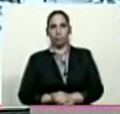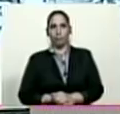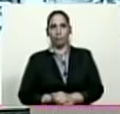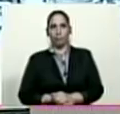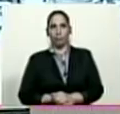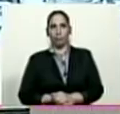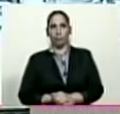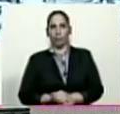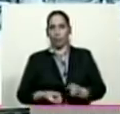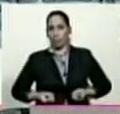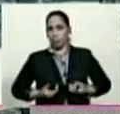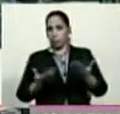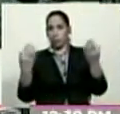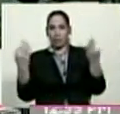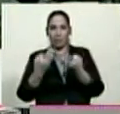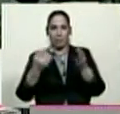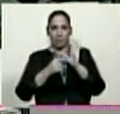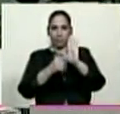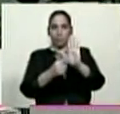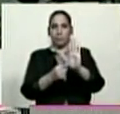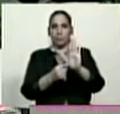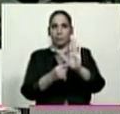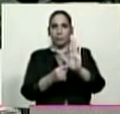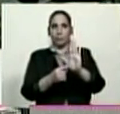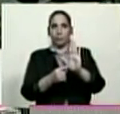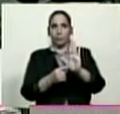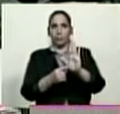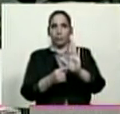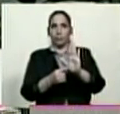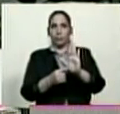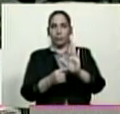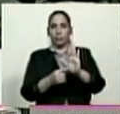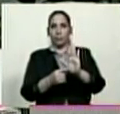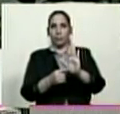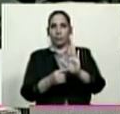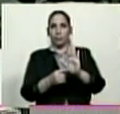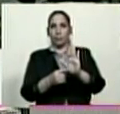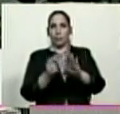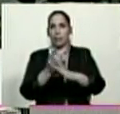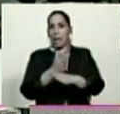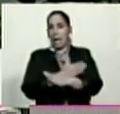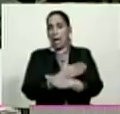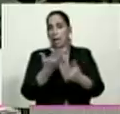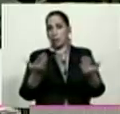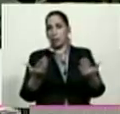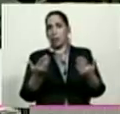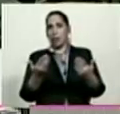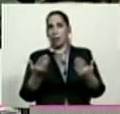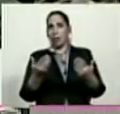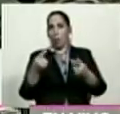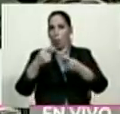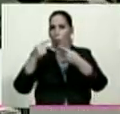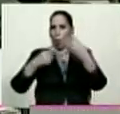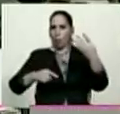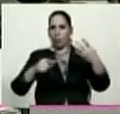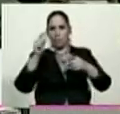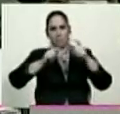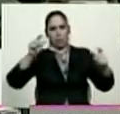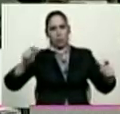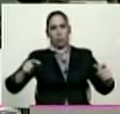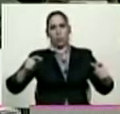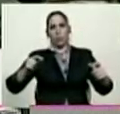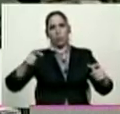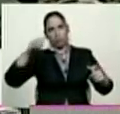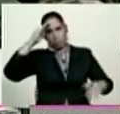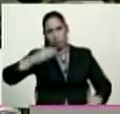deben dar siempre el ejemplo ante su subordinado, su personal militar,